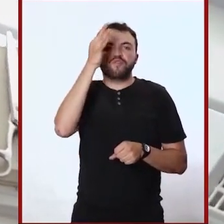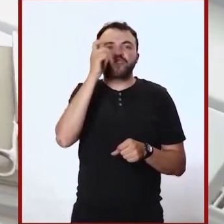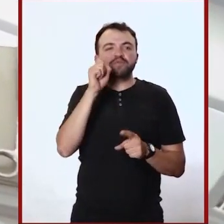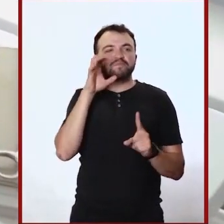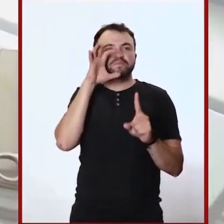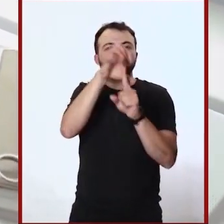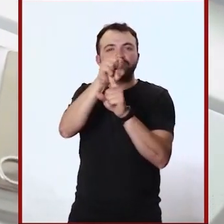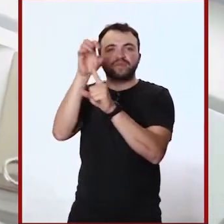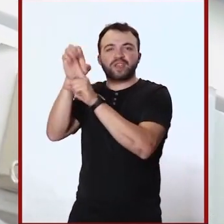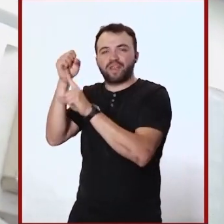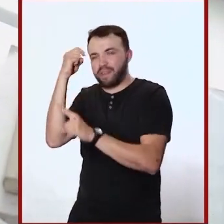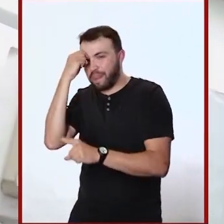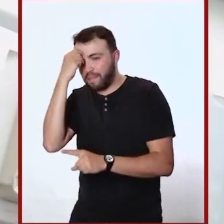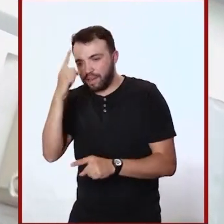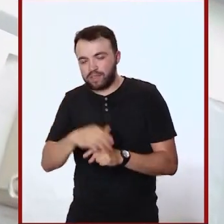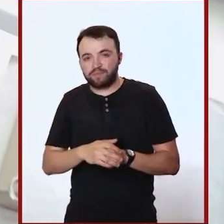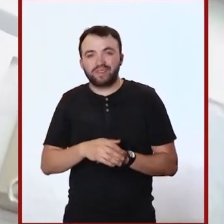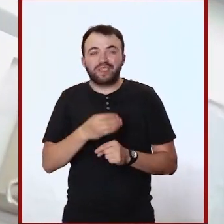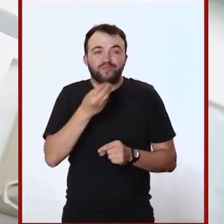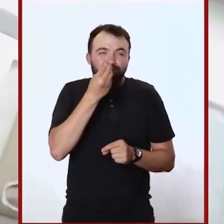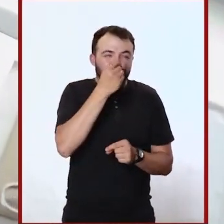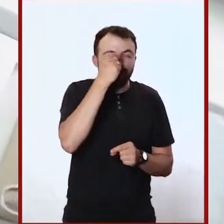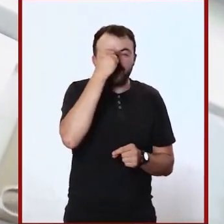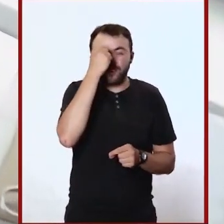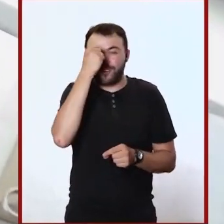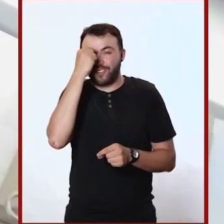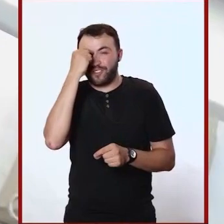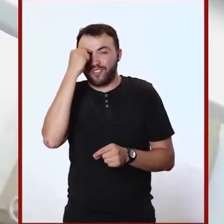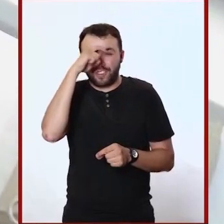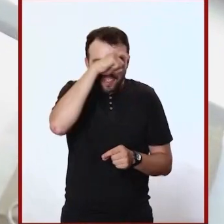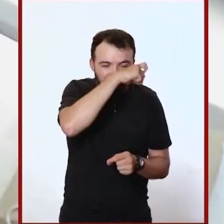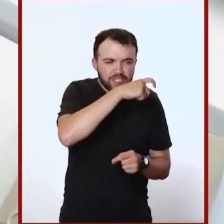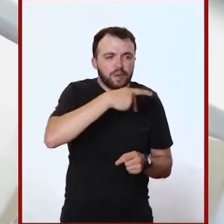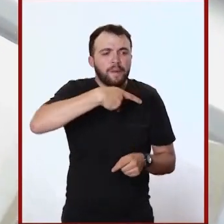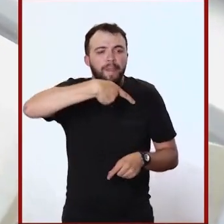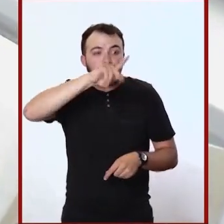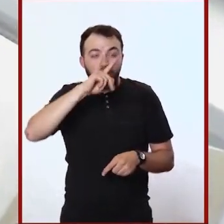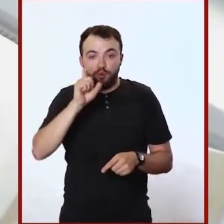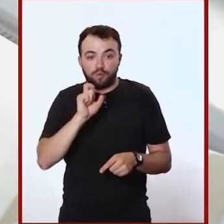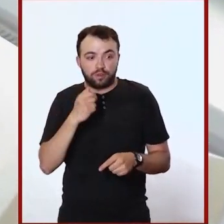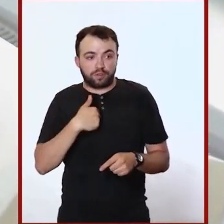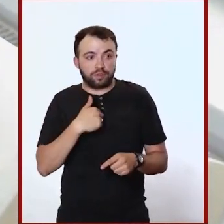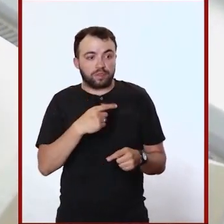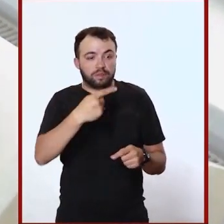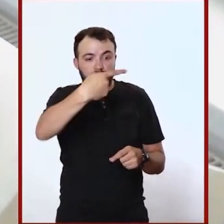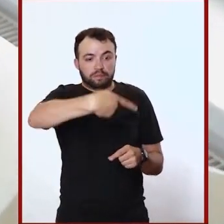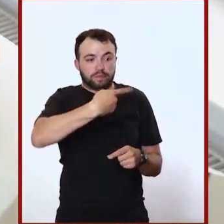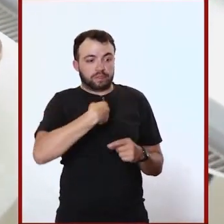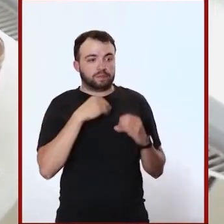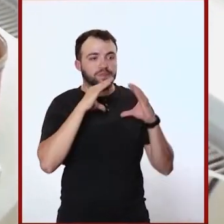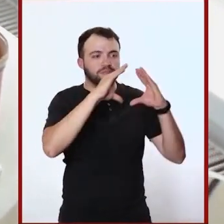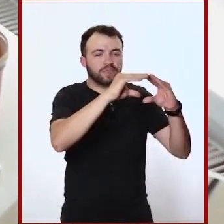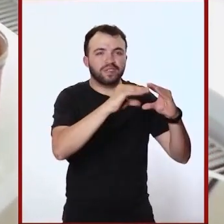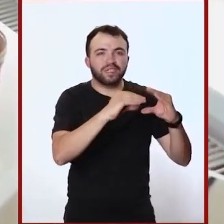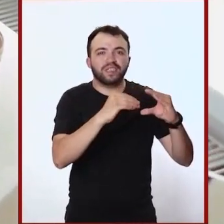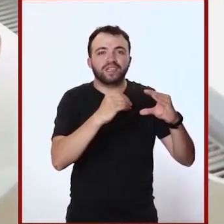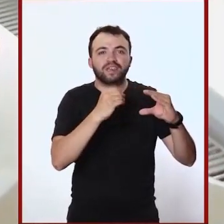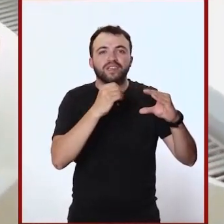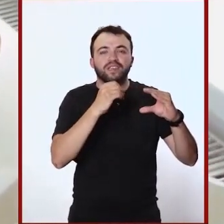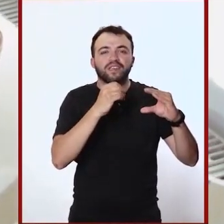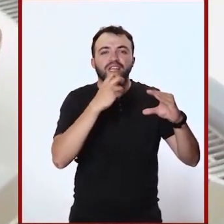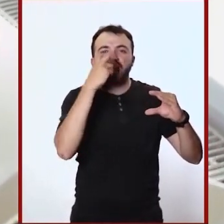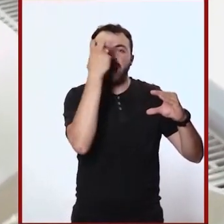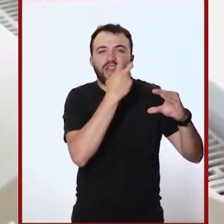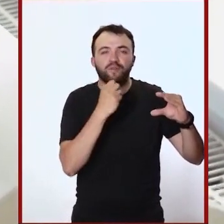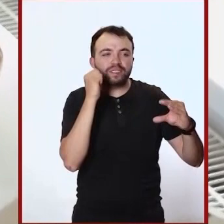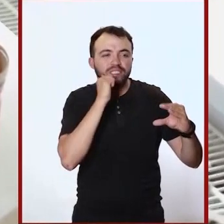tratamos de adecuar a un lenguaje y a un formato muy accesible para que personas que no son expertas en estos temas puedan tomar las